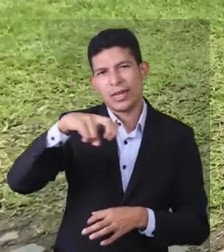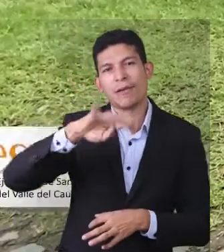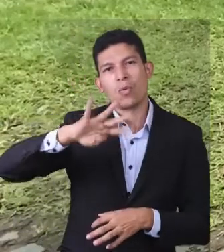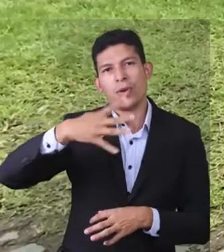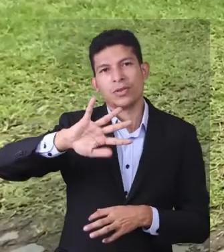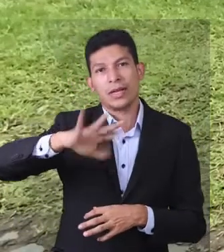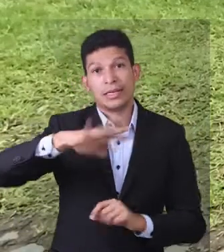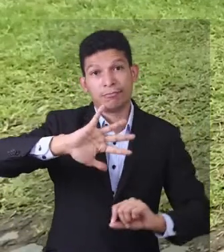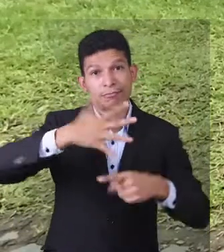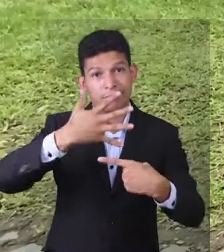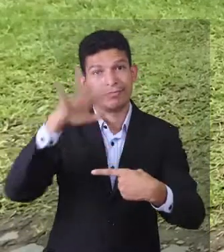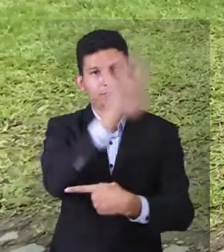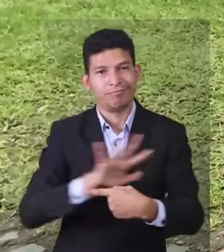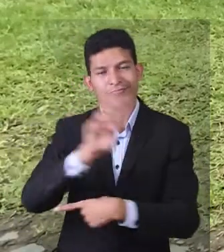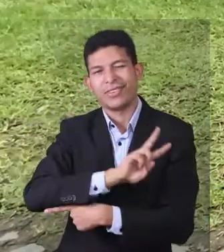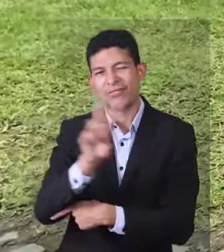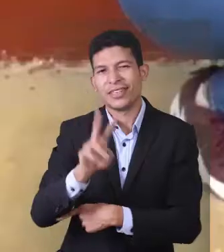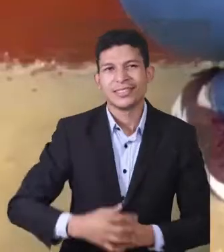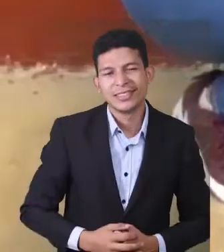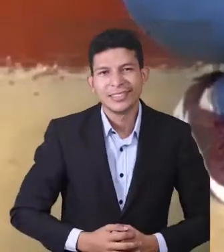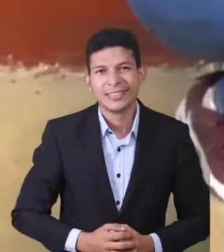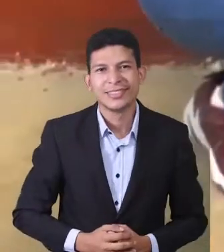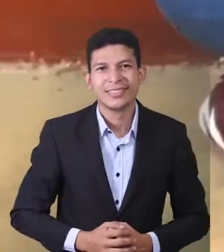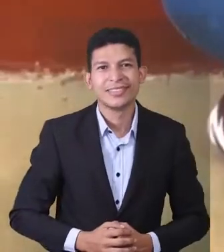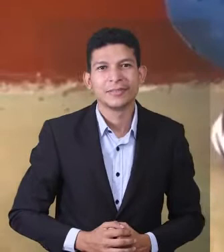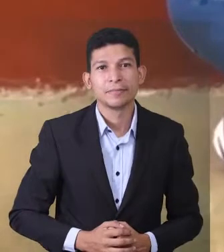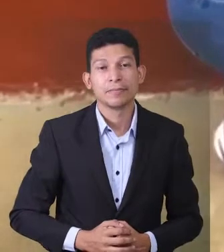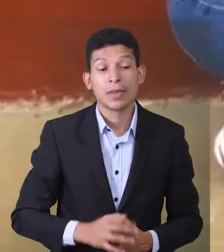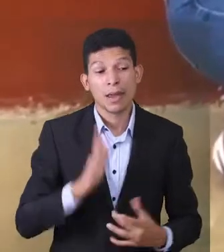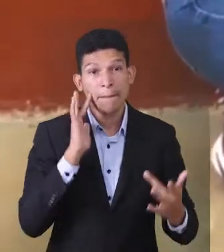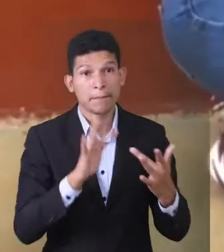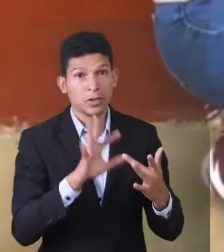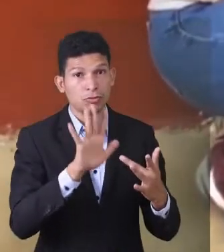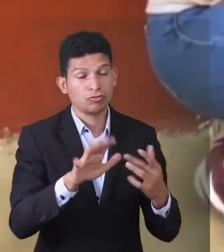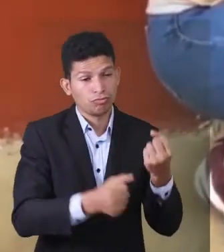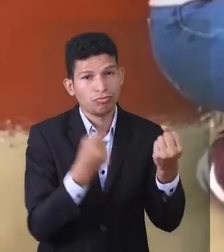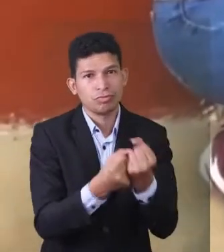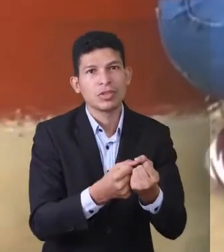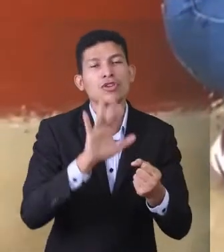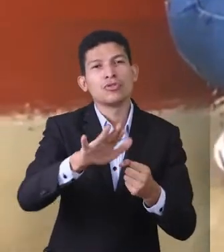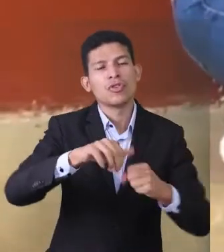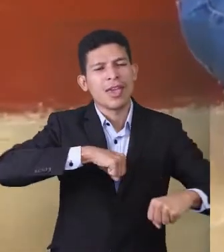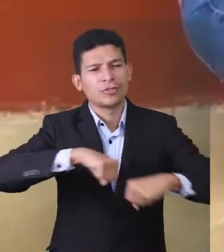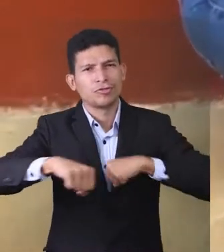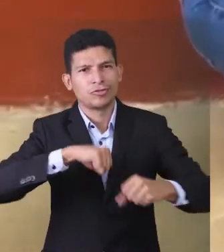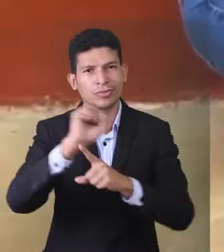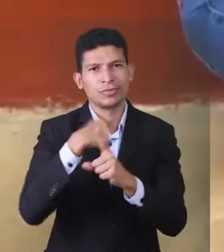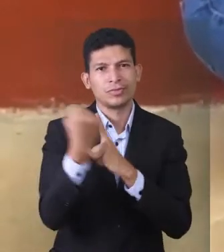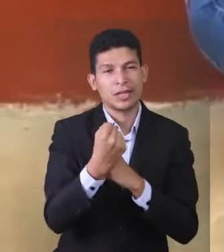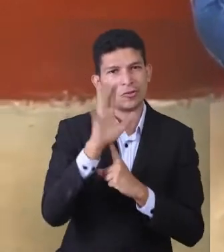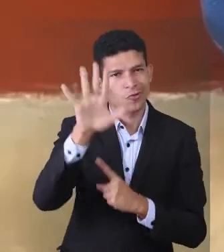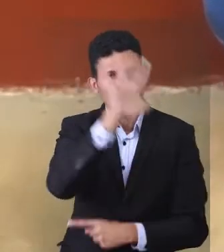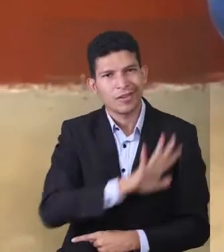quinta y sexta del departamento del Valle del Cauca. Como parte del apoyo a la gestora social del departamento,